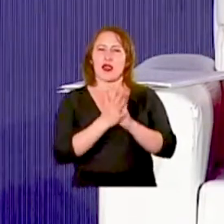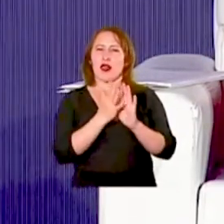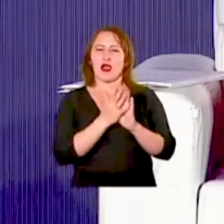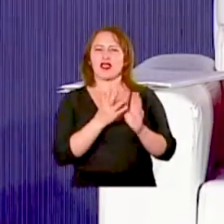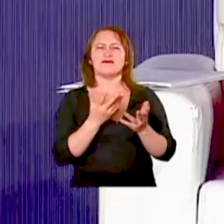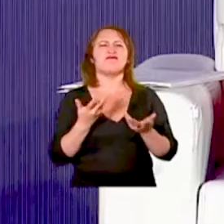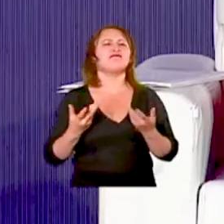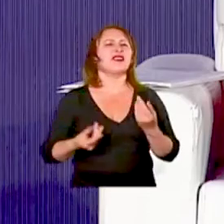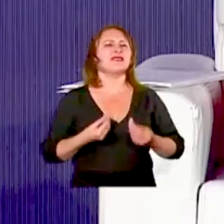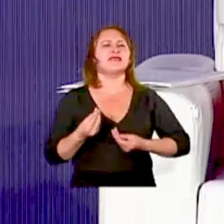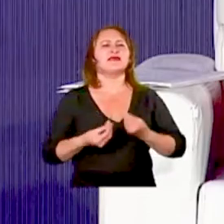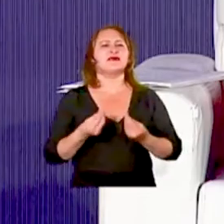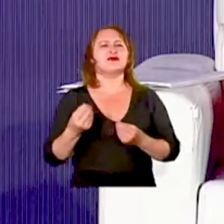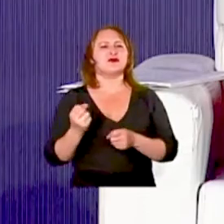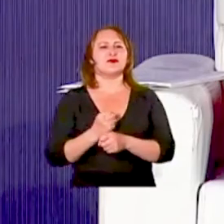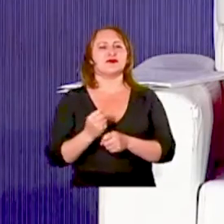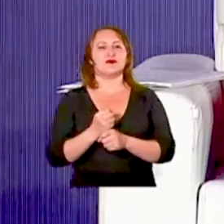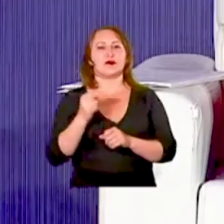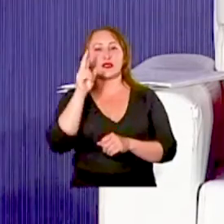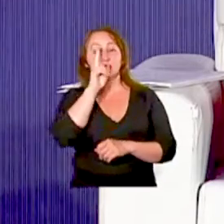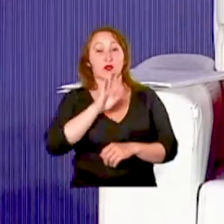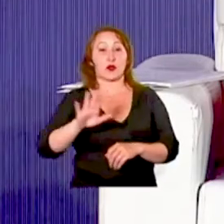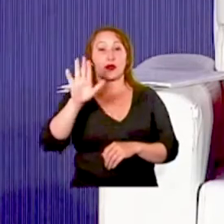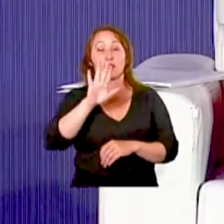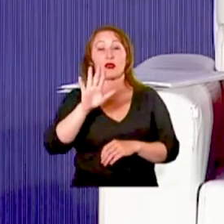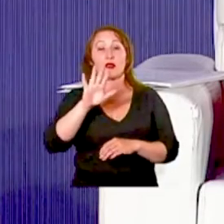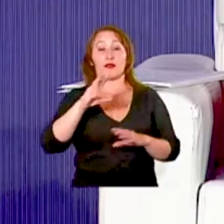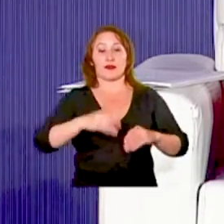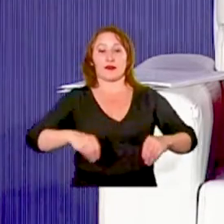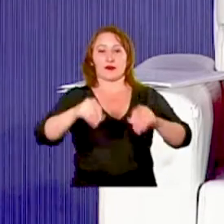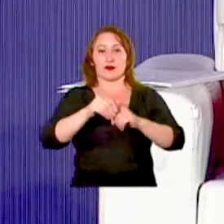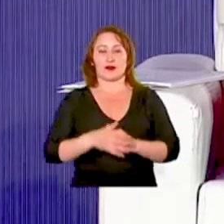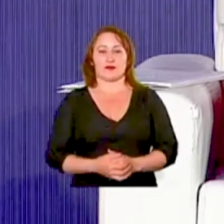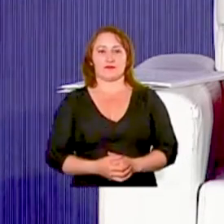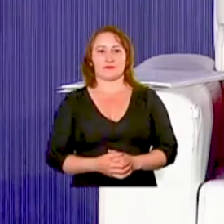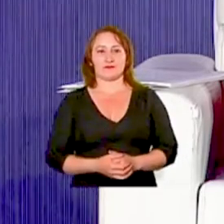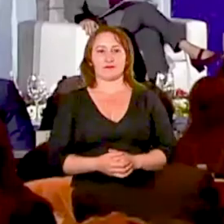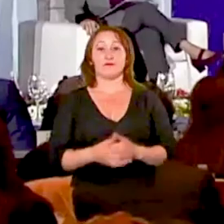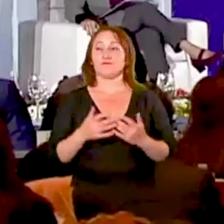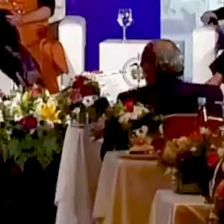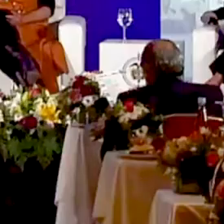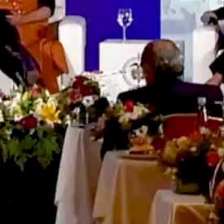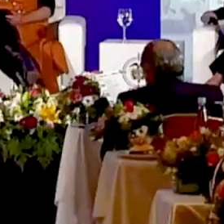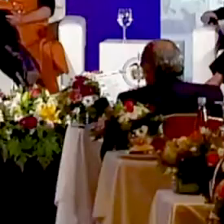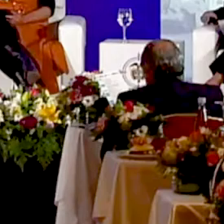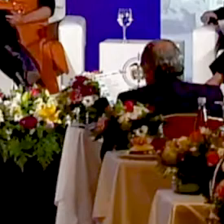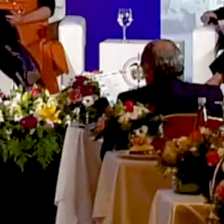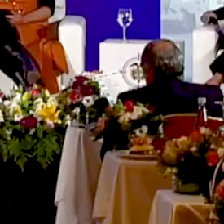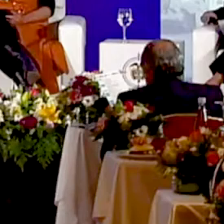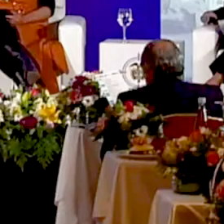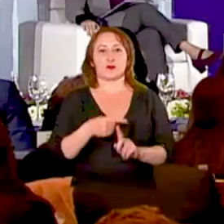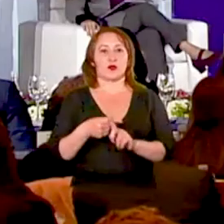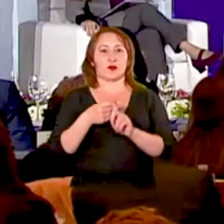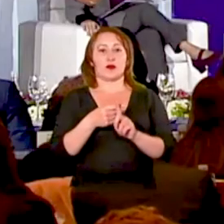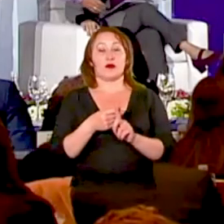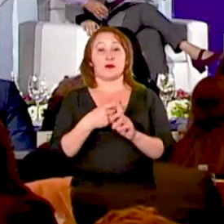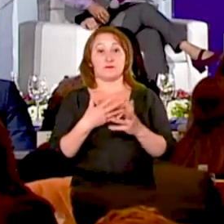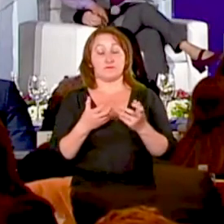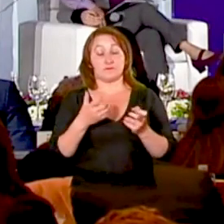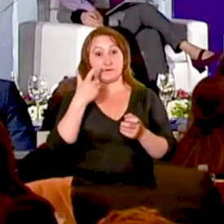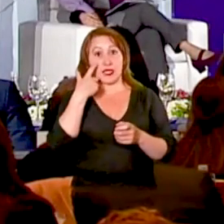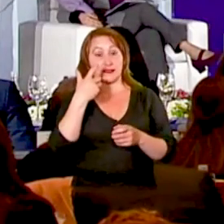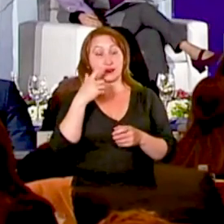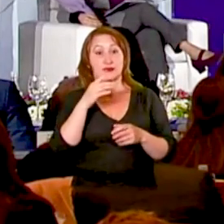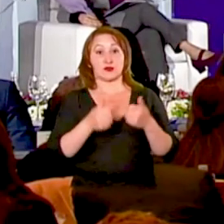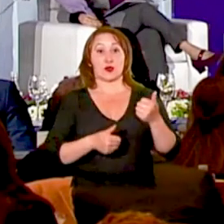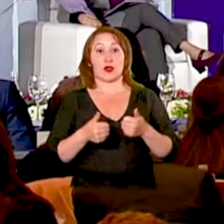o menos qué se ha hecho en trabajo a nivel nacional y a nivel territorial. Bueno, muchas gracias. Quisiera